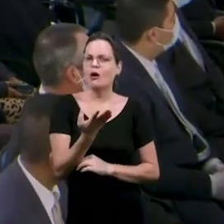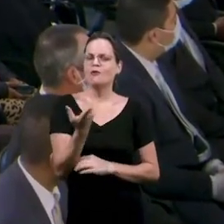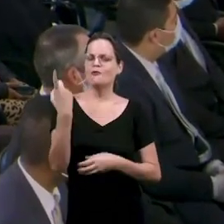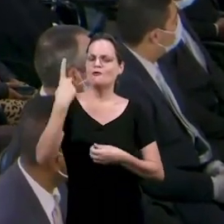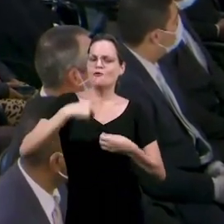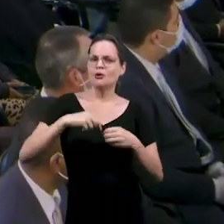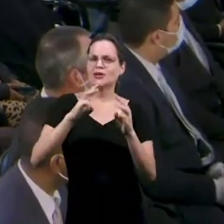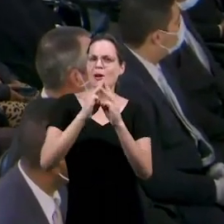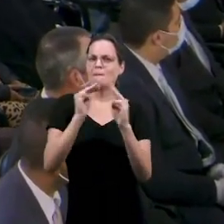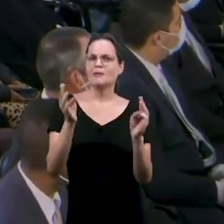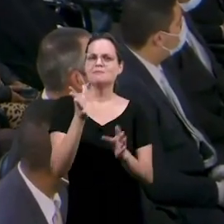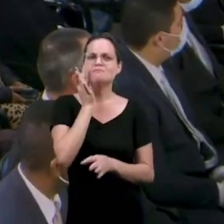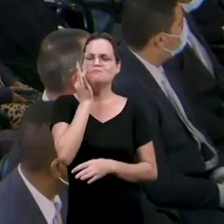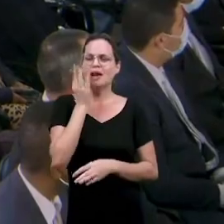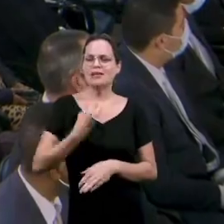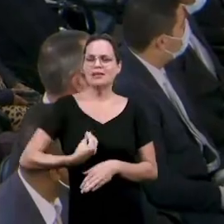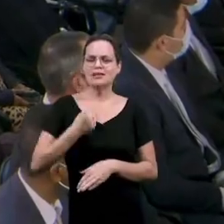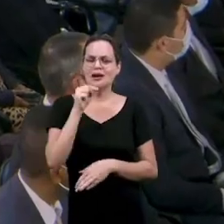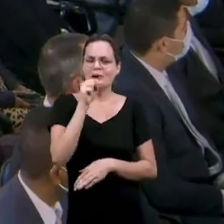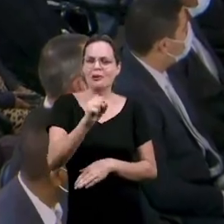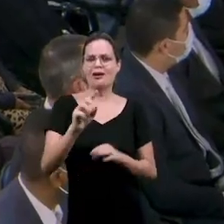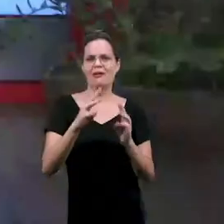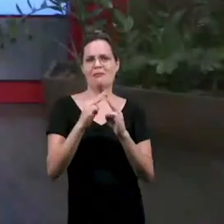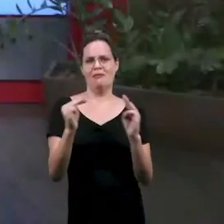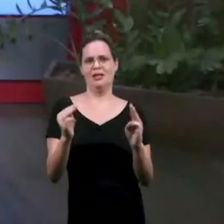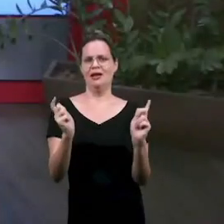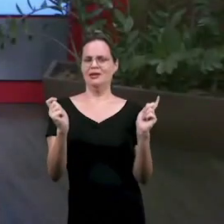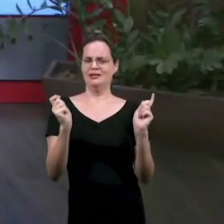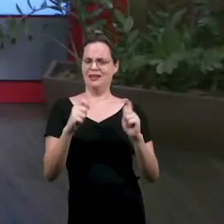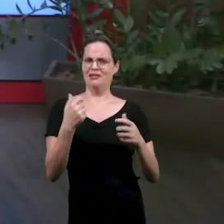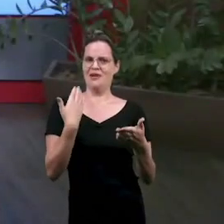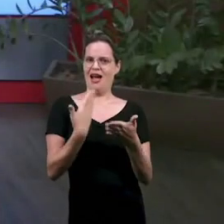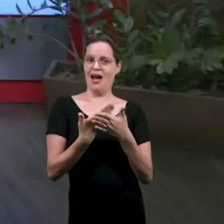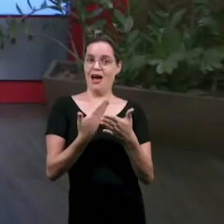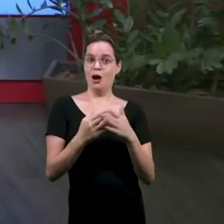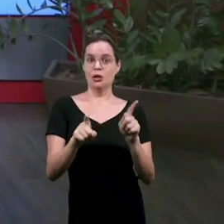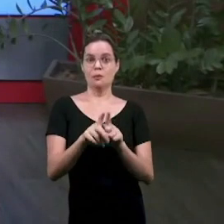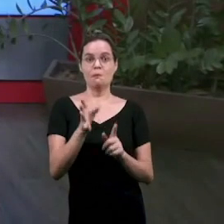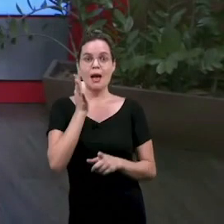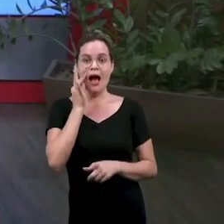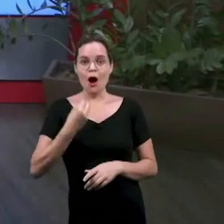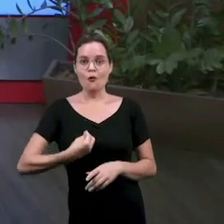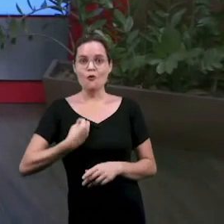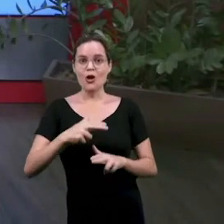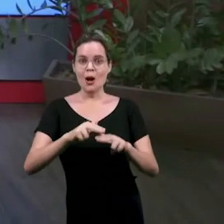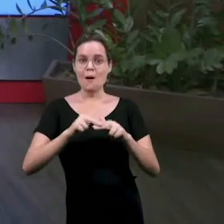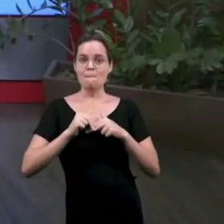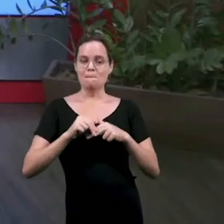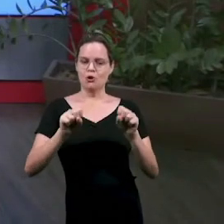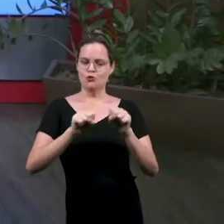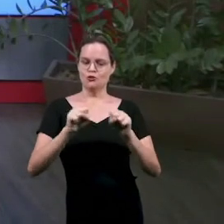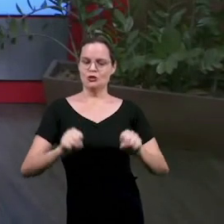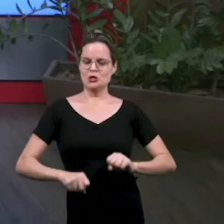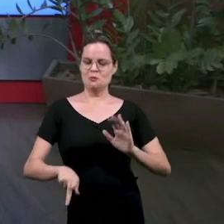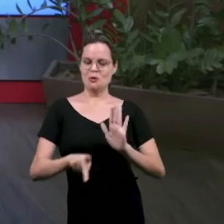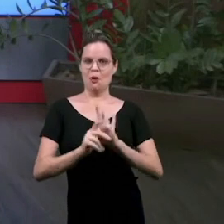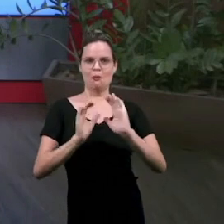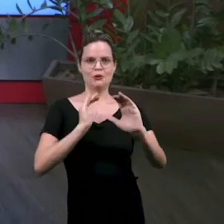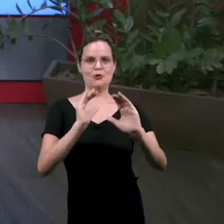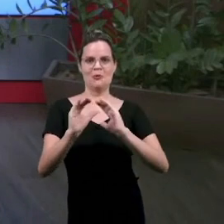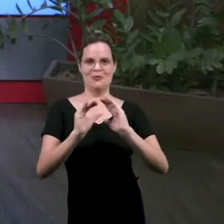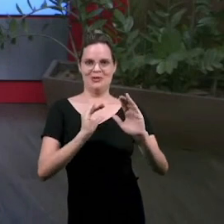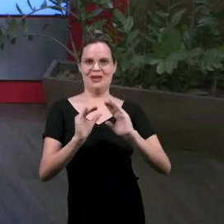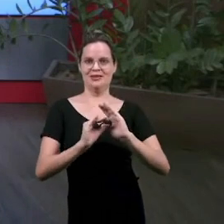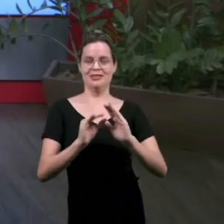bueno estar nuevamente en Manaim y participar de los seminarios realizados allí. Todos pudieron tener acceso a las clases en vivo